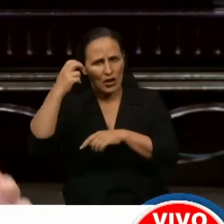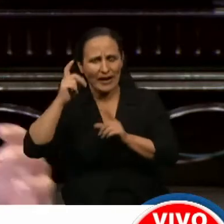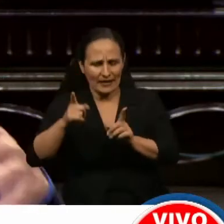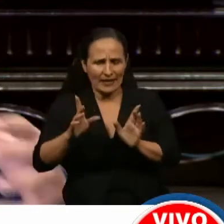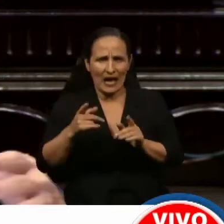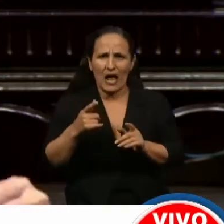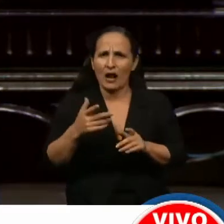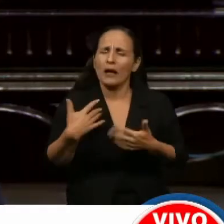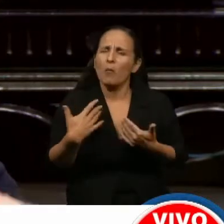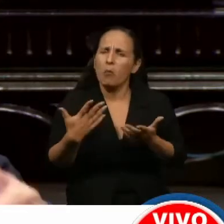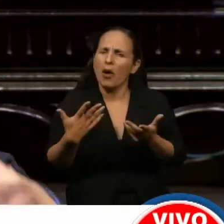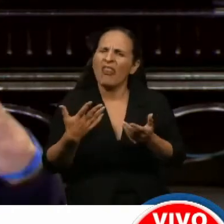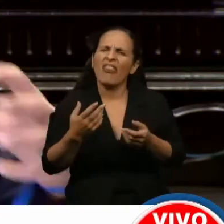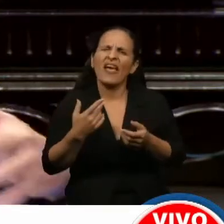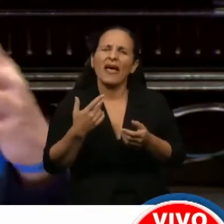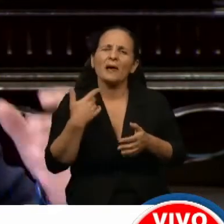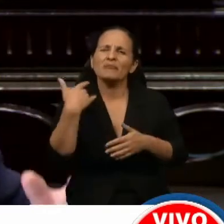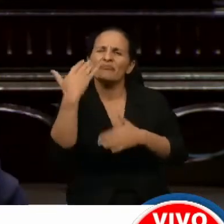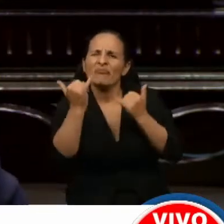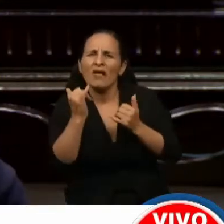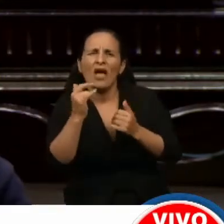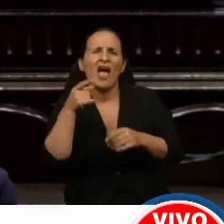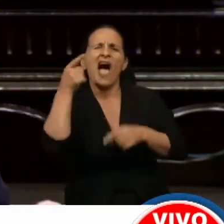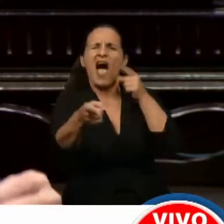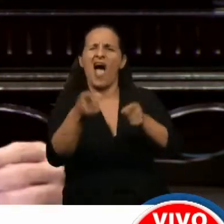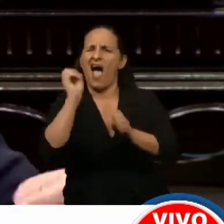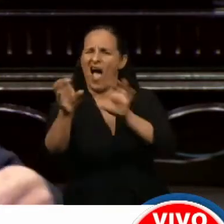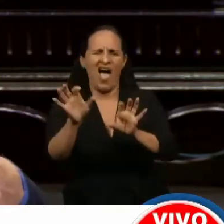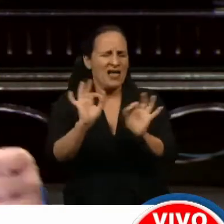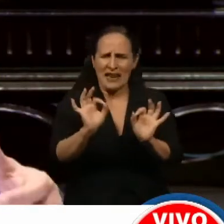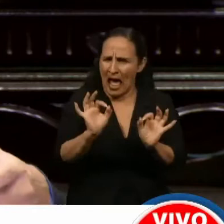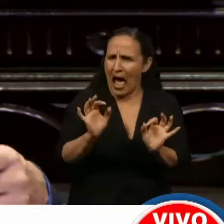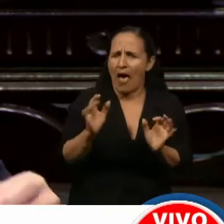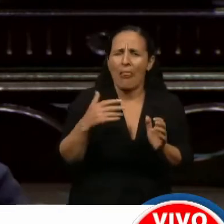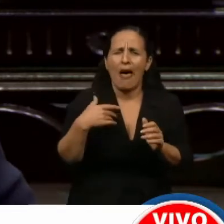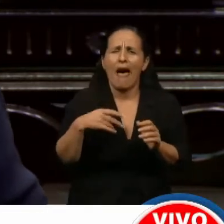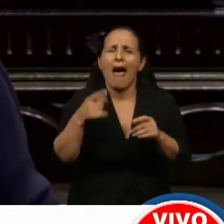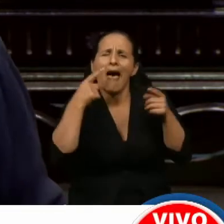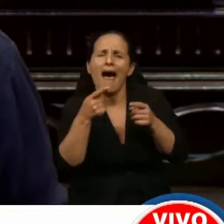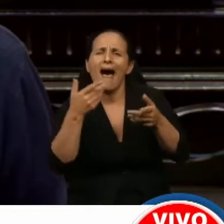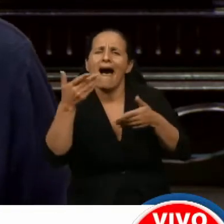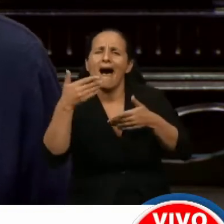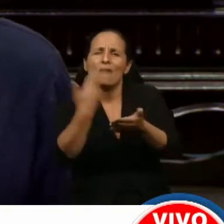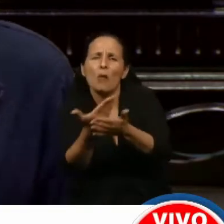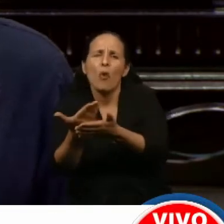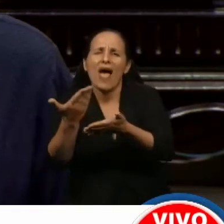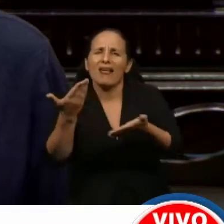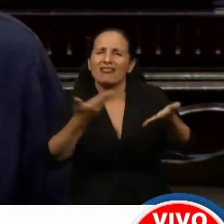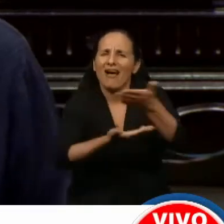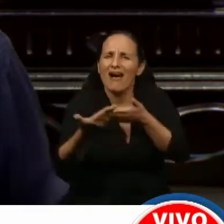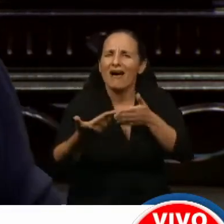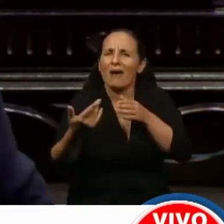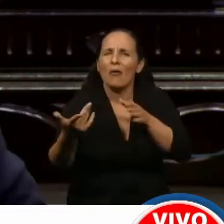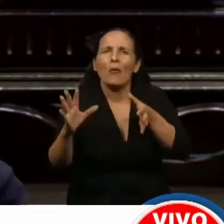que pueden expresarse sin agravios y atorarse con insultos y tratar de proponer y establecer